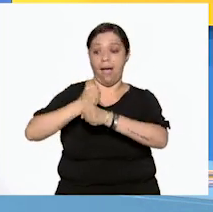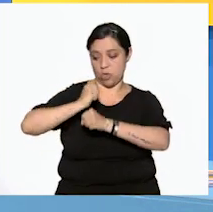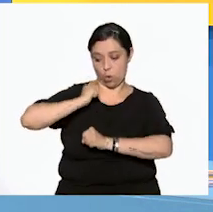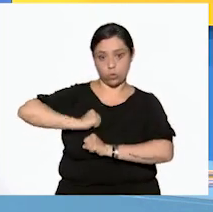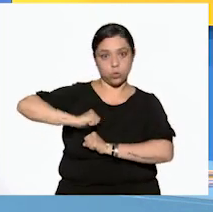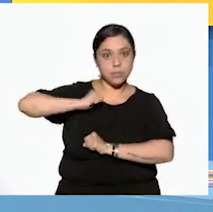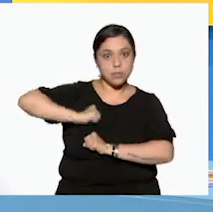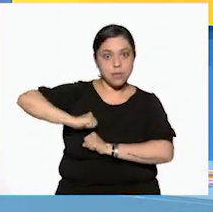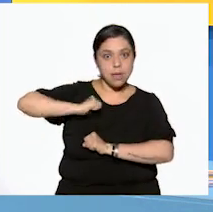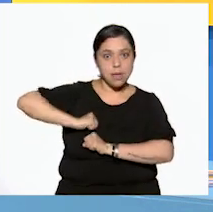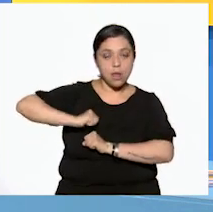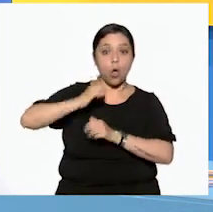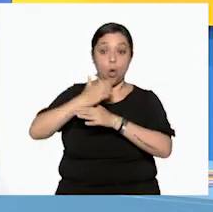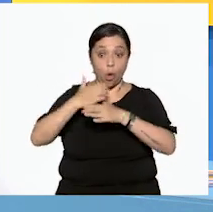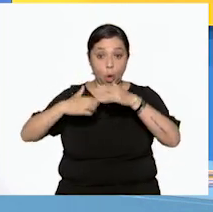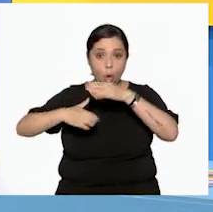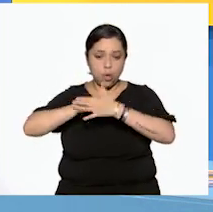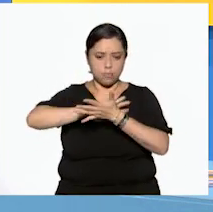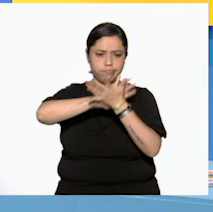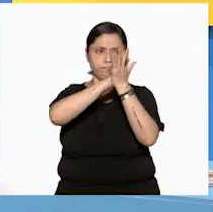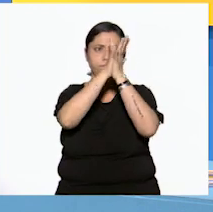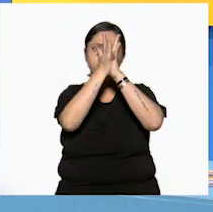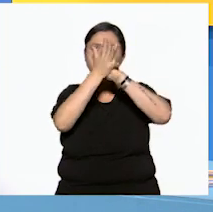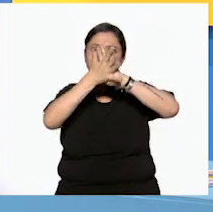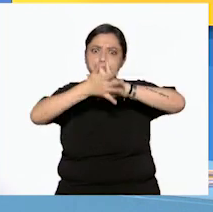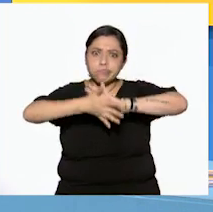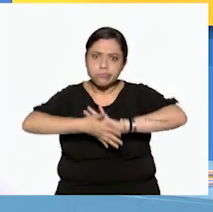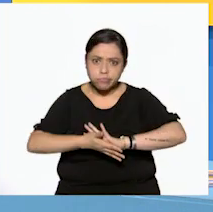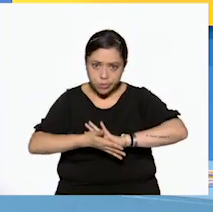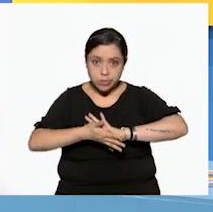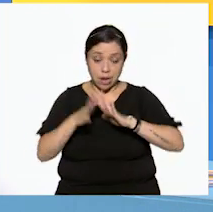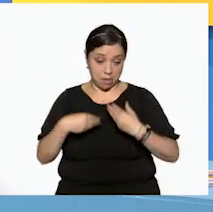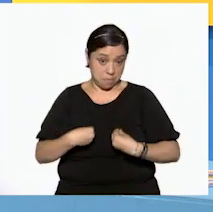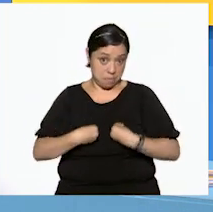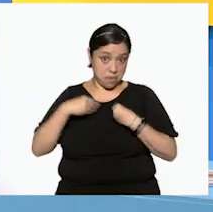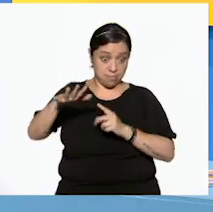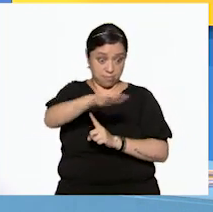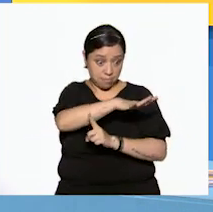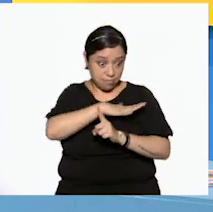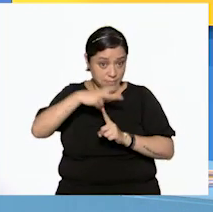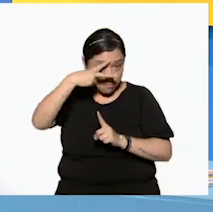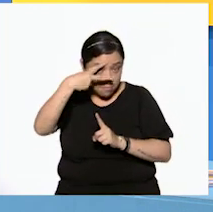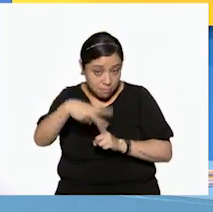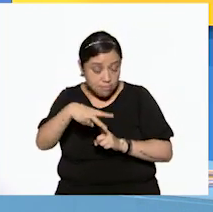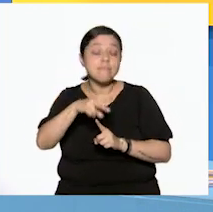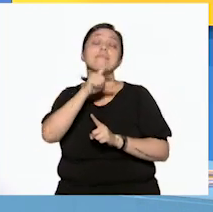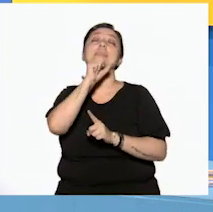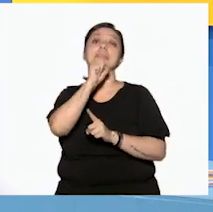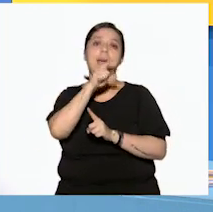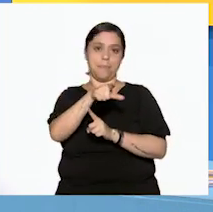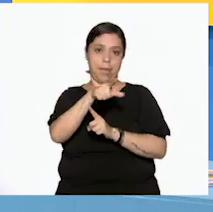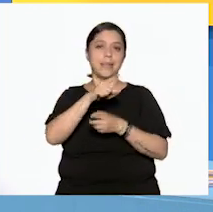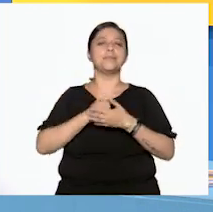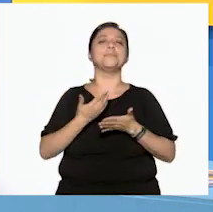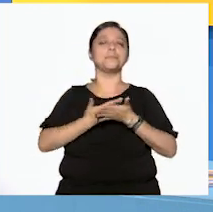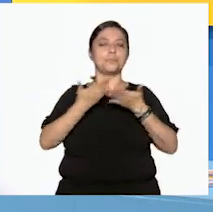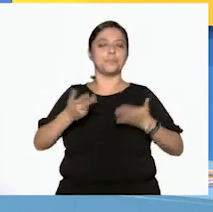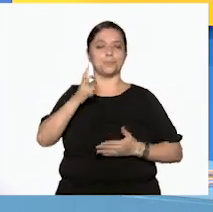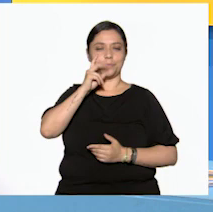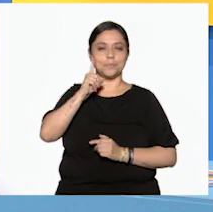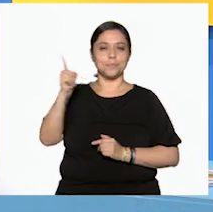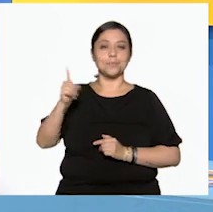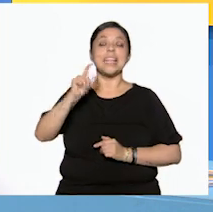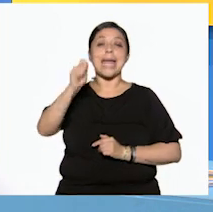y cambian, y la vida pública de nuestro país no fue la excepción. Por eso, en esta ocasión, les presentamos